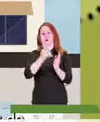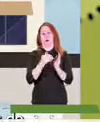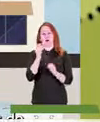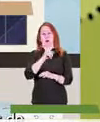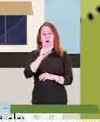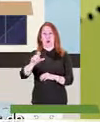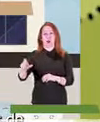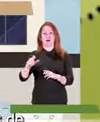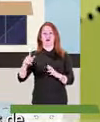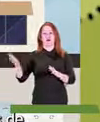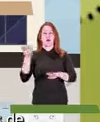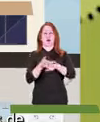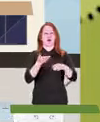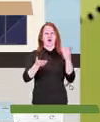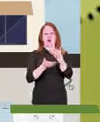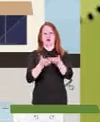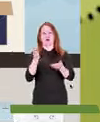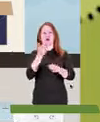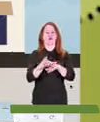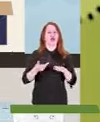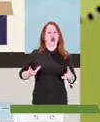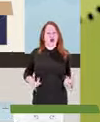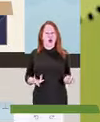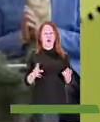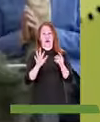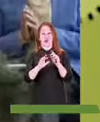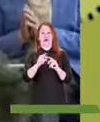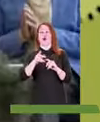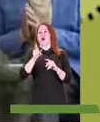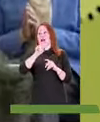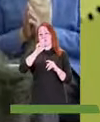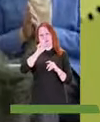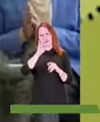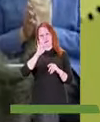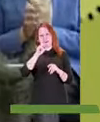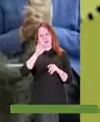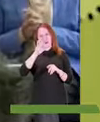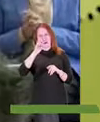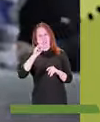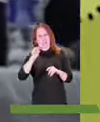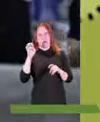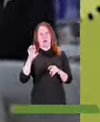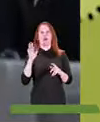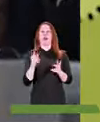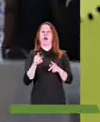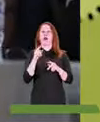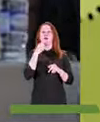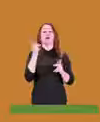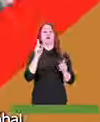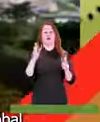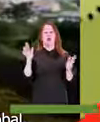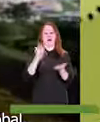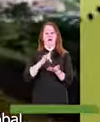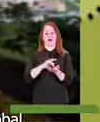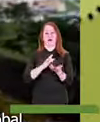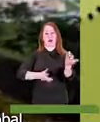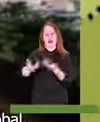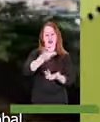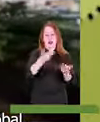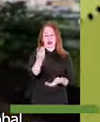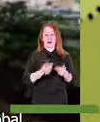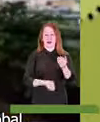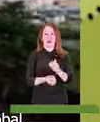que enviaron sus propuestas a través de la plataforma Street Mix, además de las que participaron en los espacios de co-creación. Estamos listos